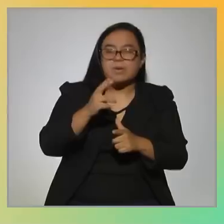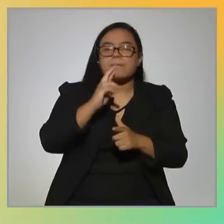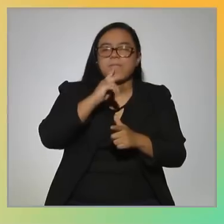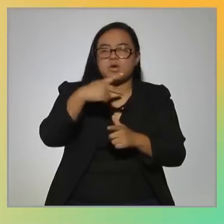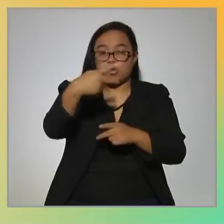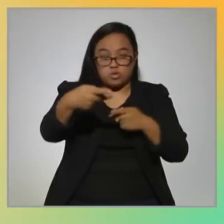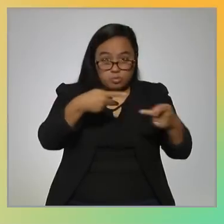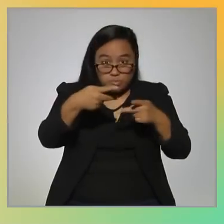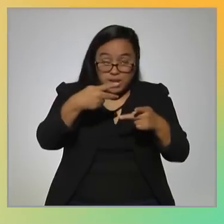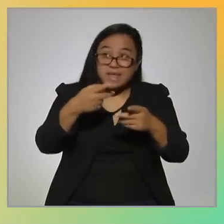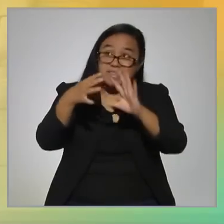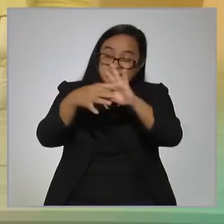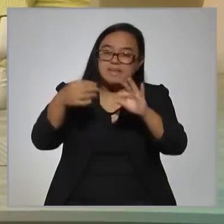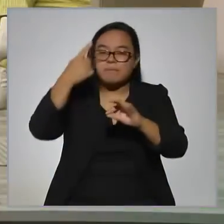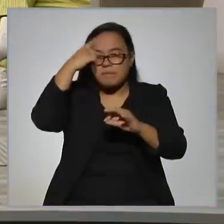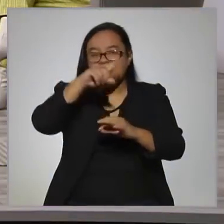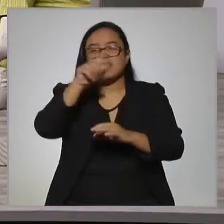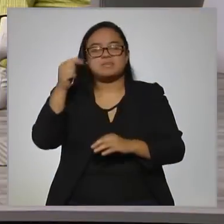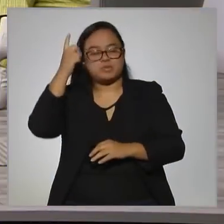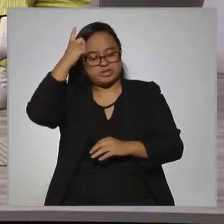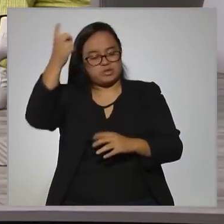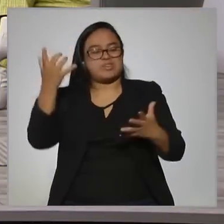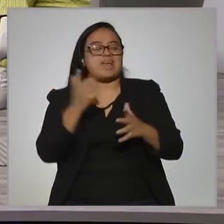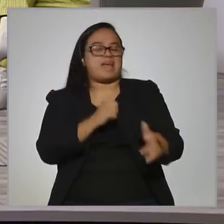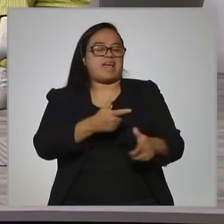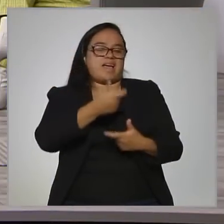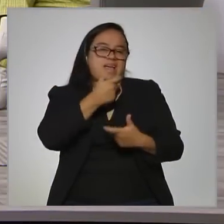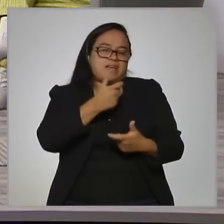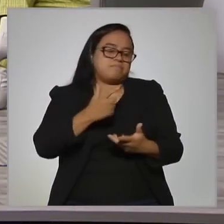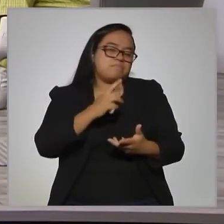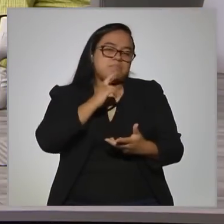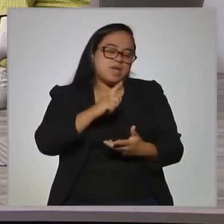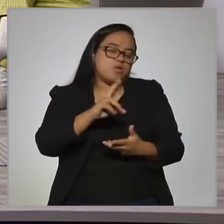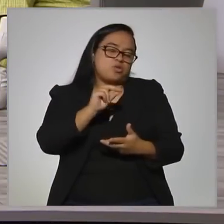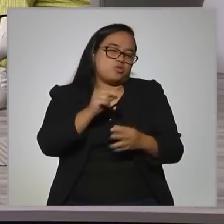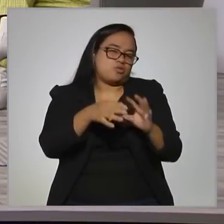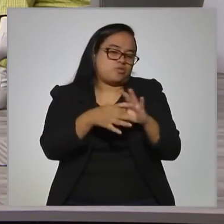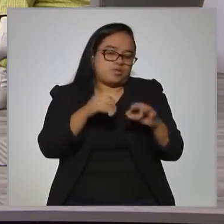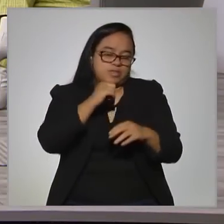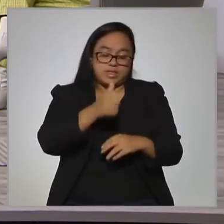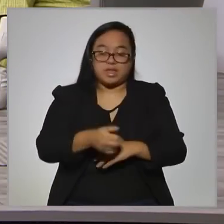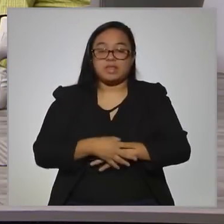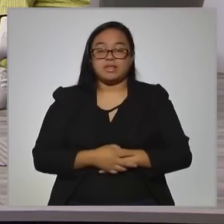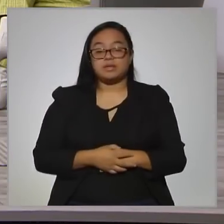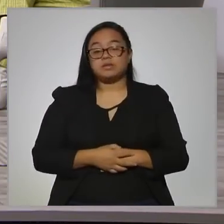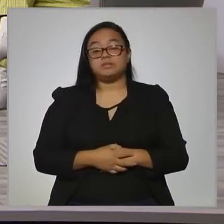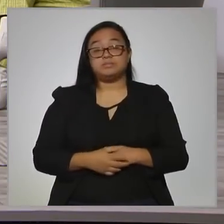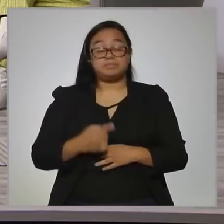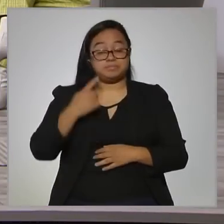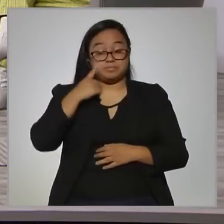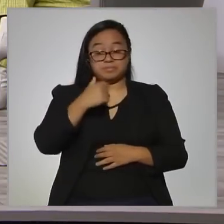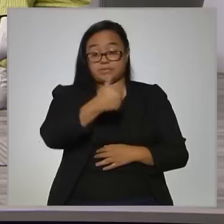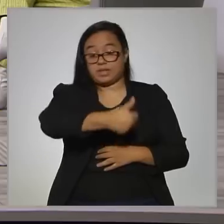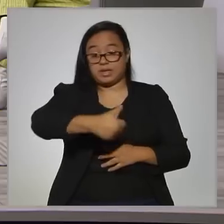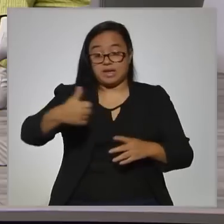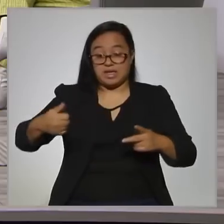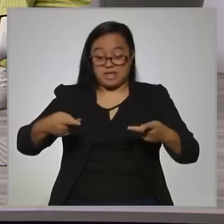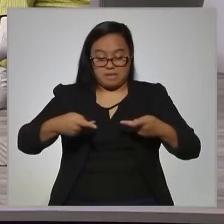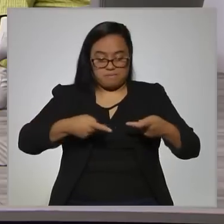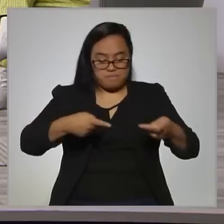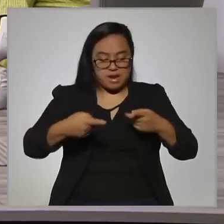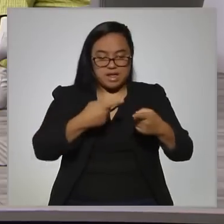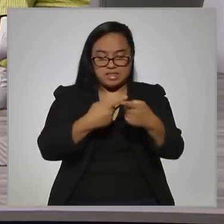tus planes. Y qué fuerte. Pues seguramente escucharon todos los planes distintos que tienen